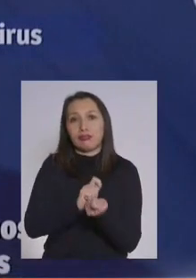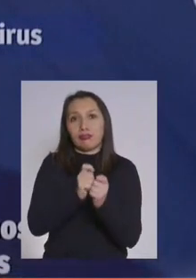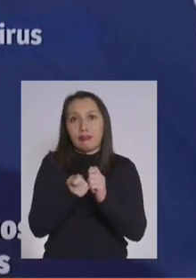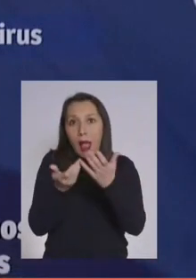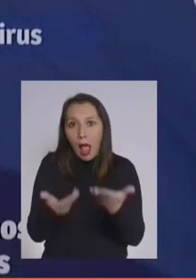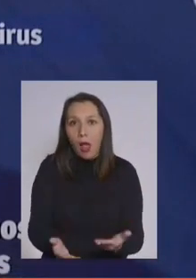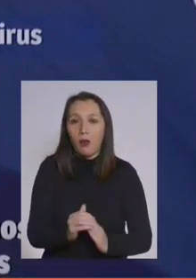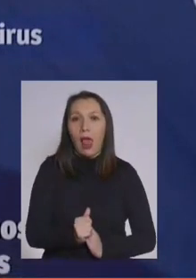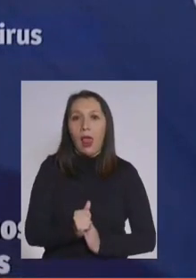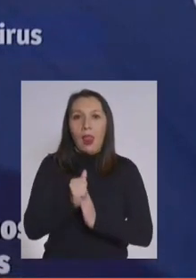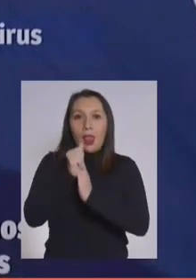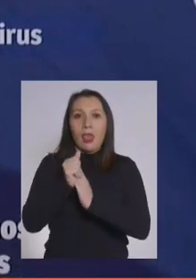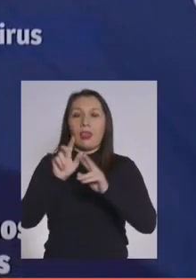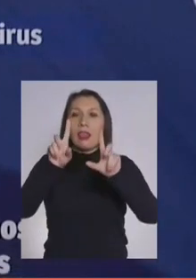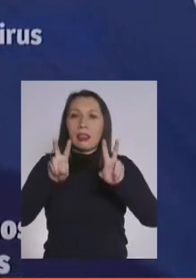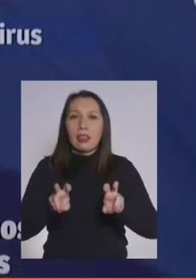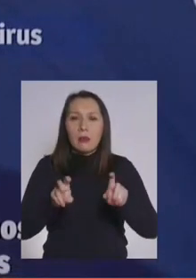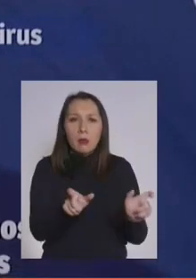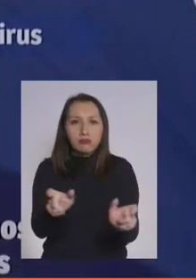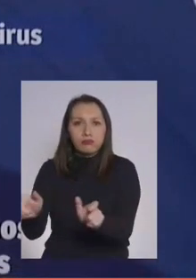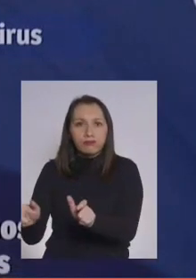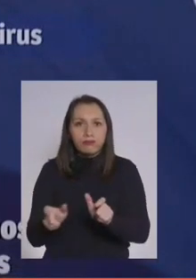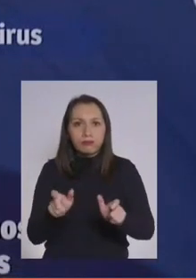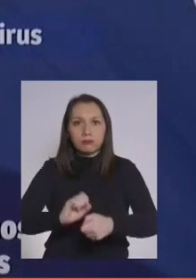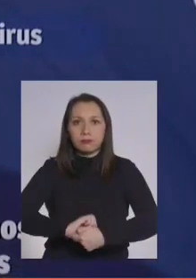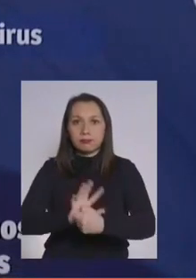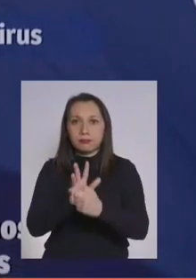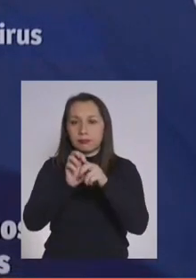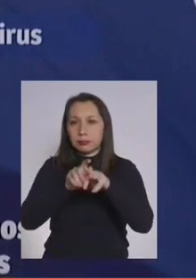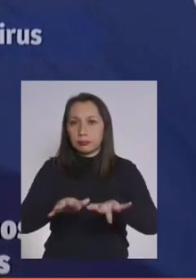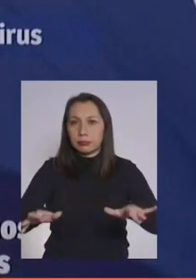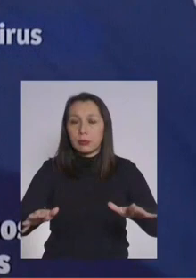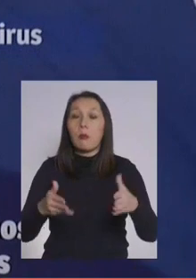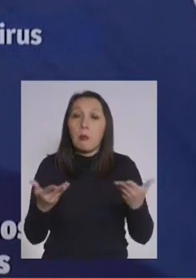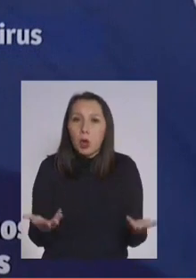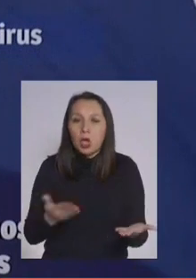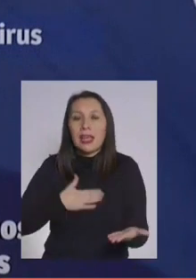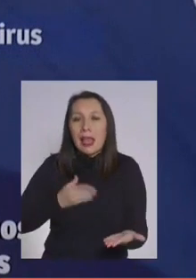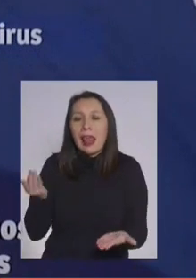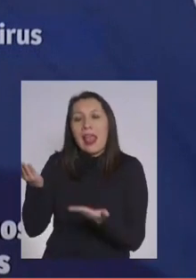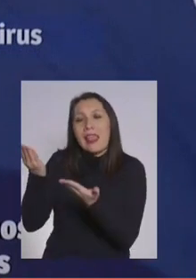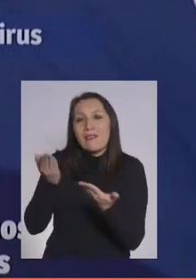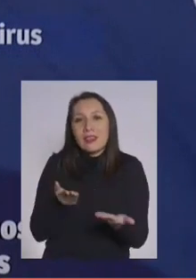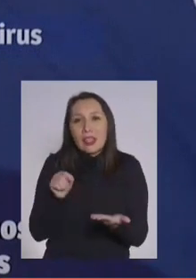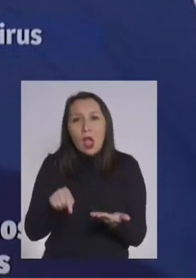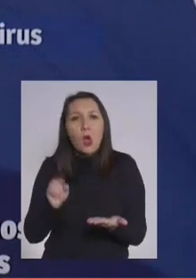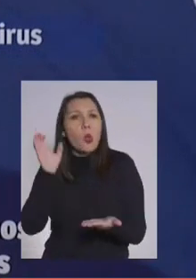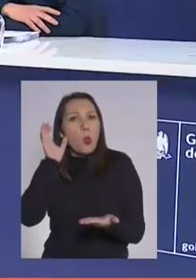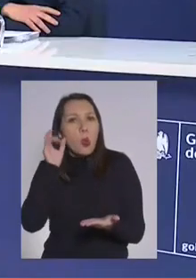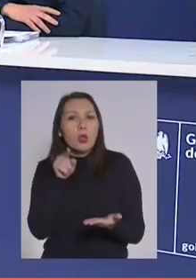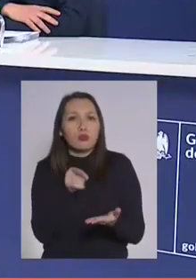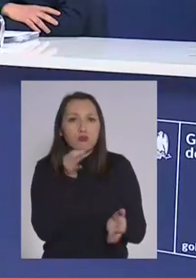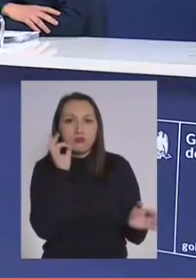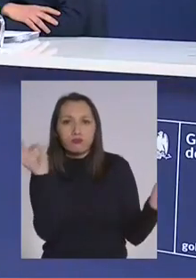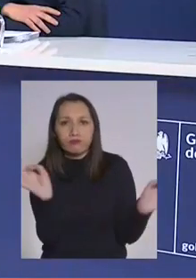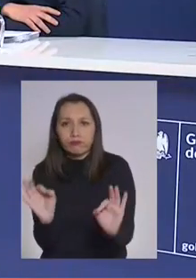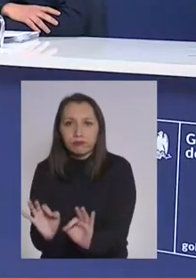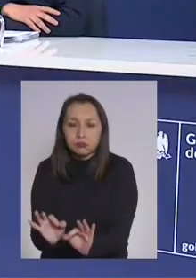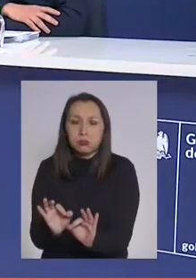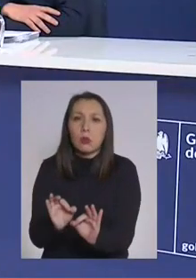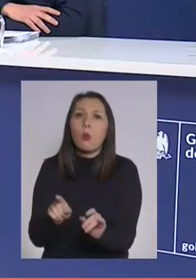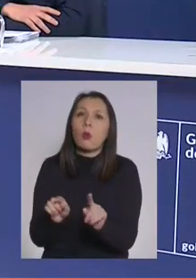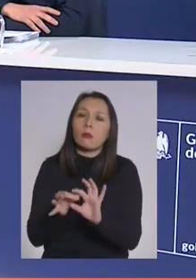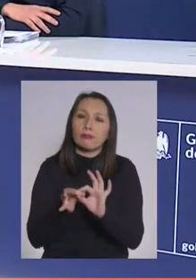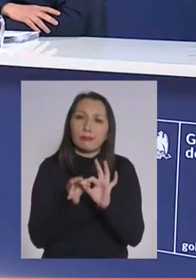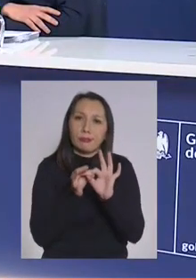con respecto a este manejo de la pandemia y por eso quisimos invitarlo hoy día y escuchar sus recomendaciones y